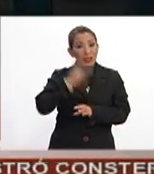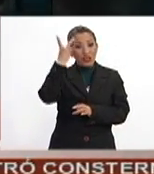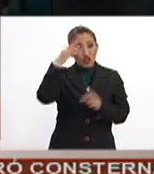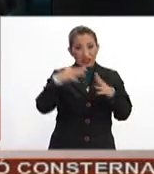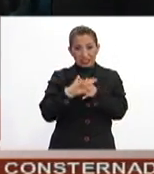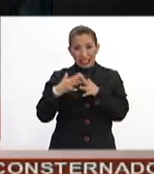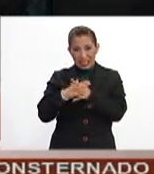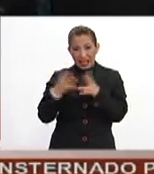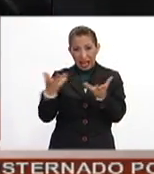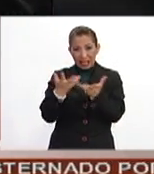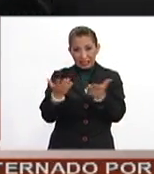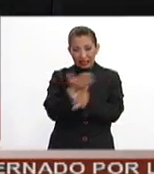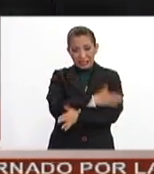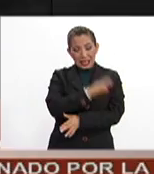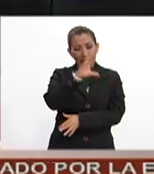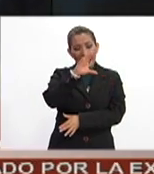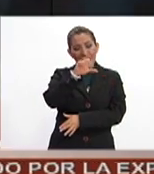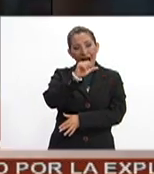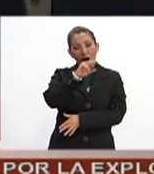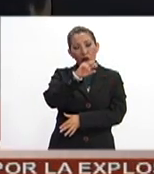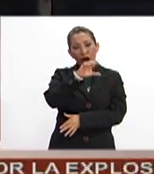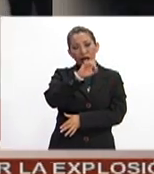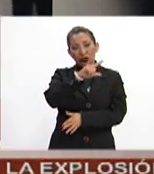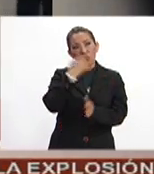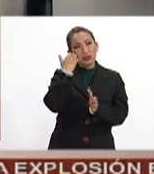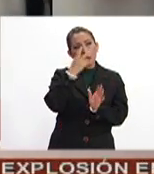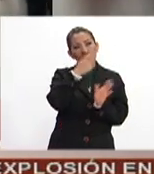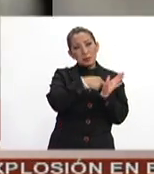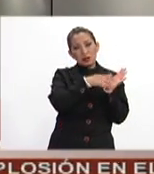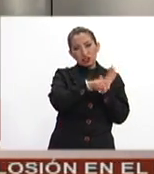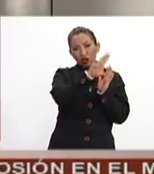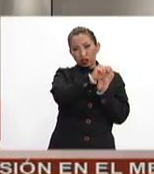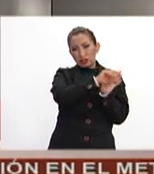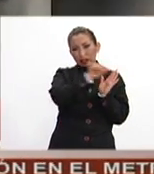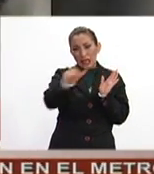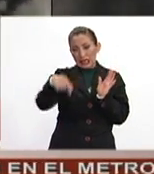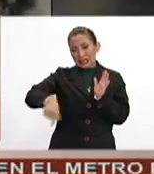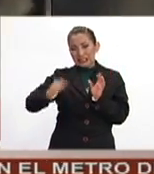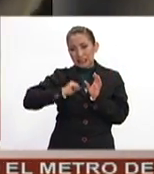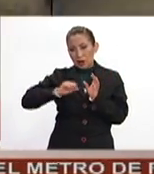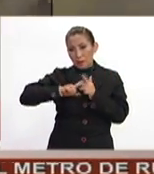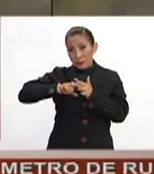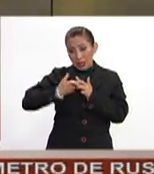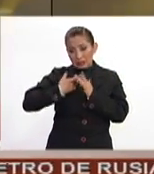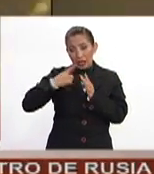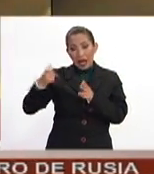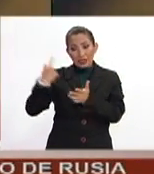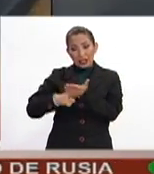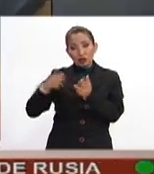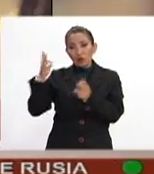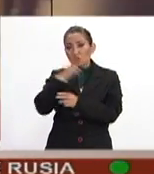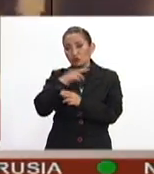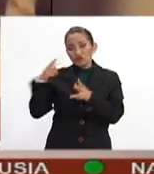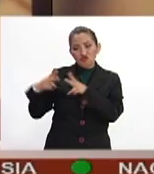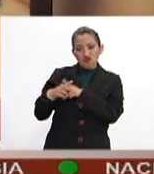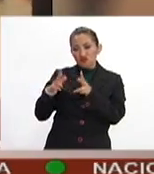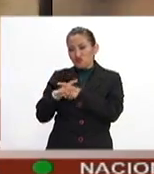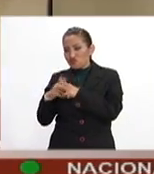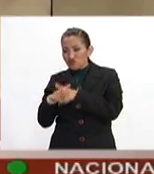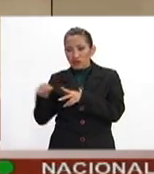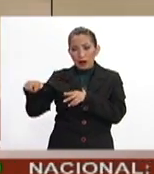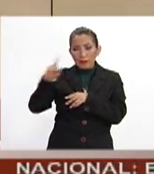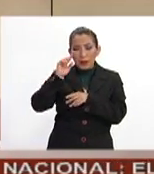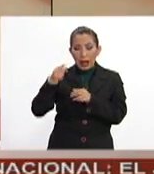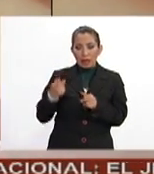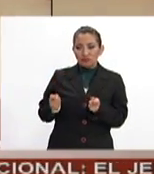que se desarrollaron en el Cáucaso entre la década de los 80 y todavía inicios de este siglo en Rusia, para tratar de contener, sobre